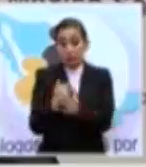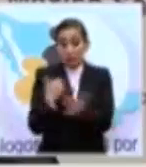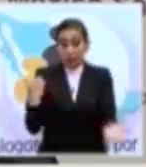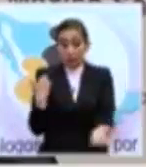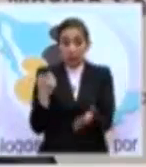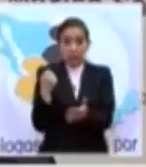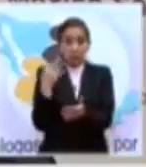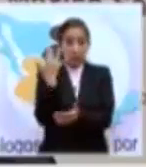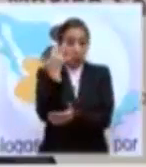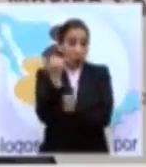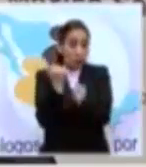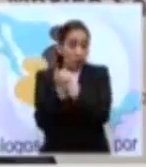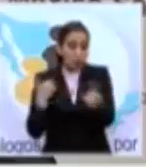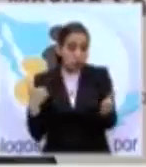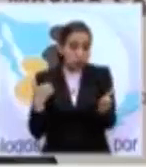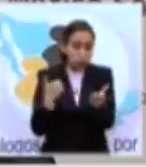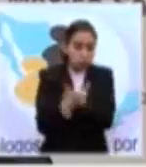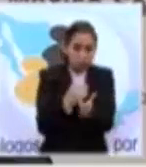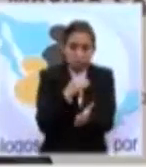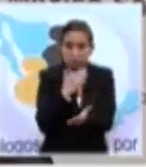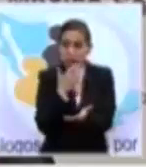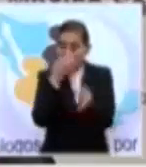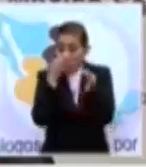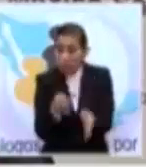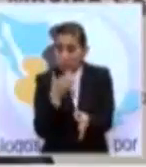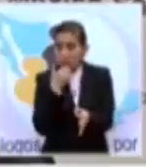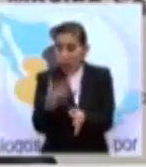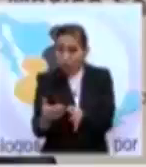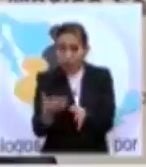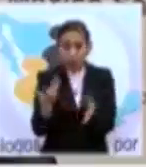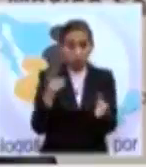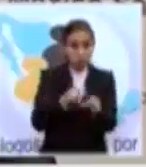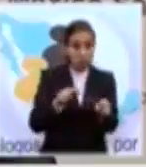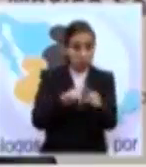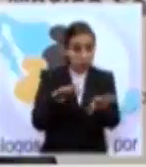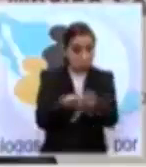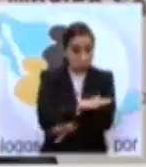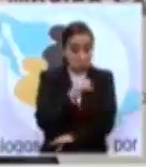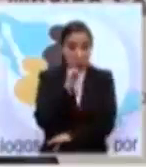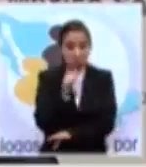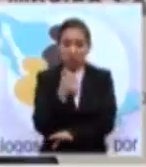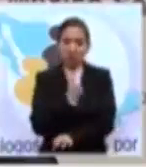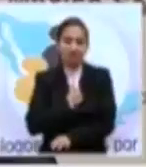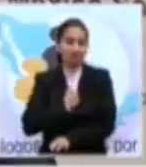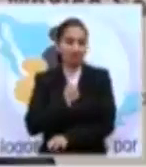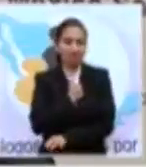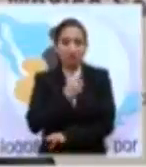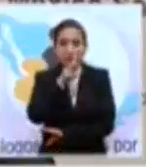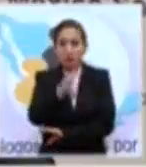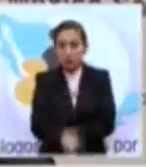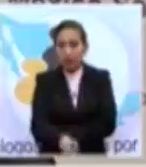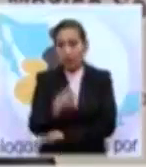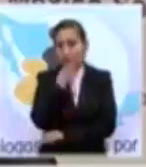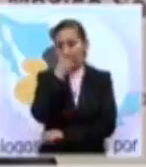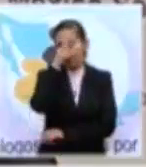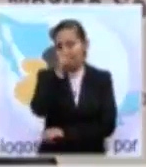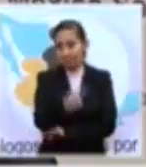50 años no ha habido una gran movilidad social en nuestro país. Lamentablemente, hay que